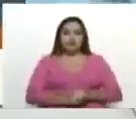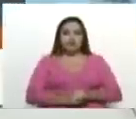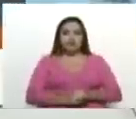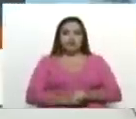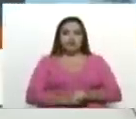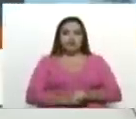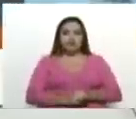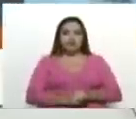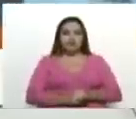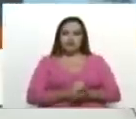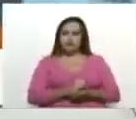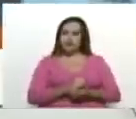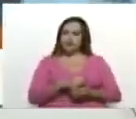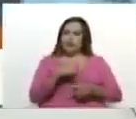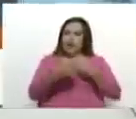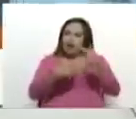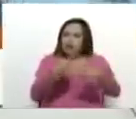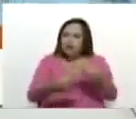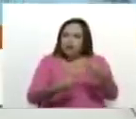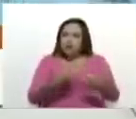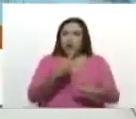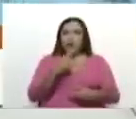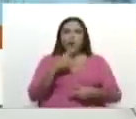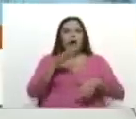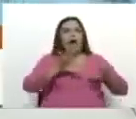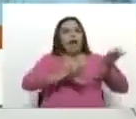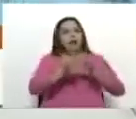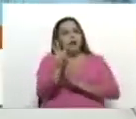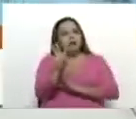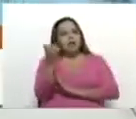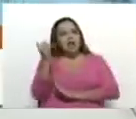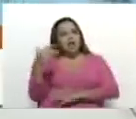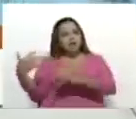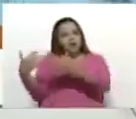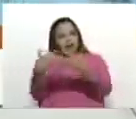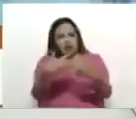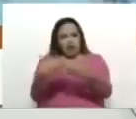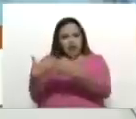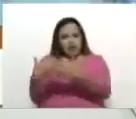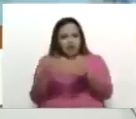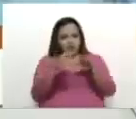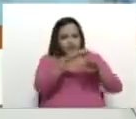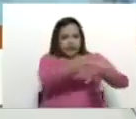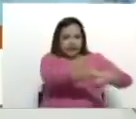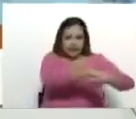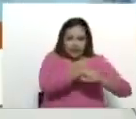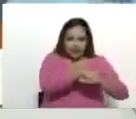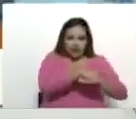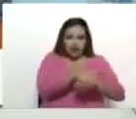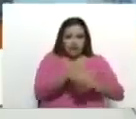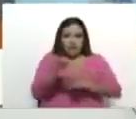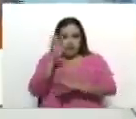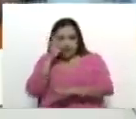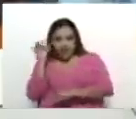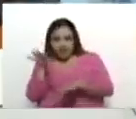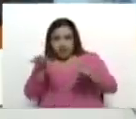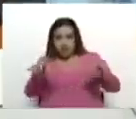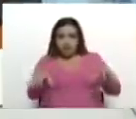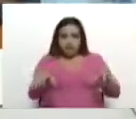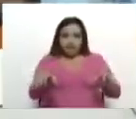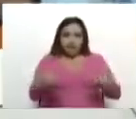en el siglo 14 había una guerra entre Inglaterra y Francia la llamada guerra